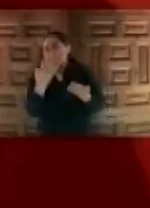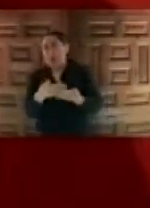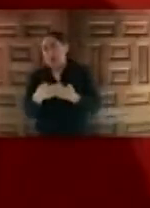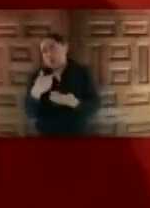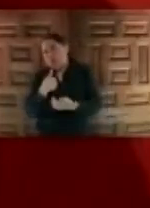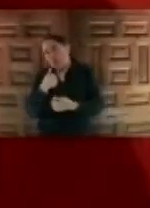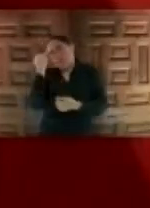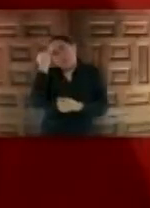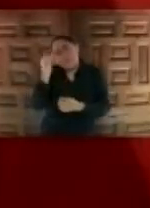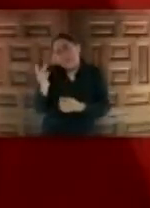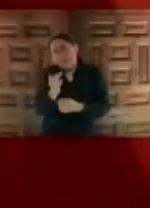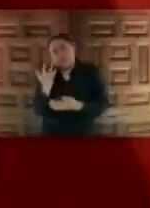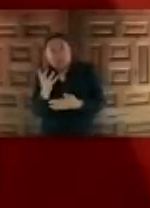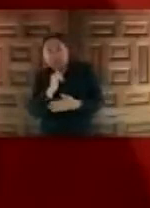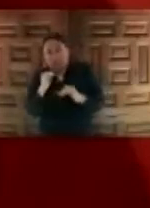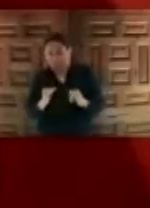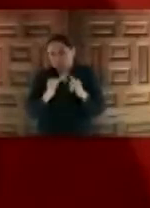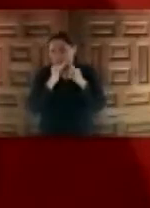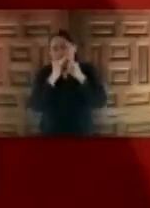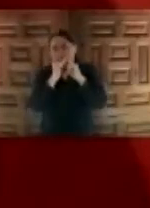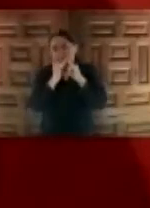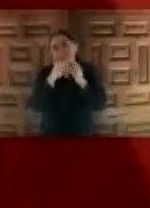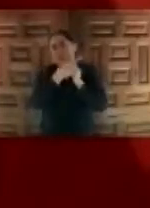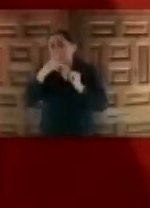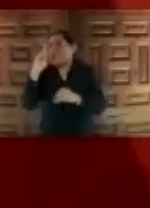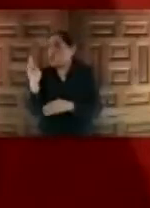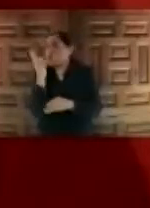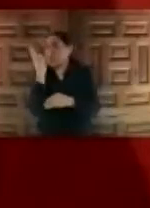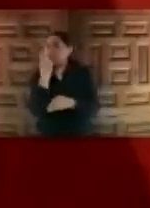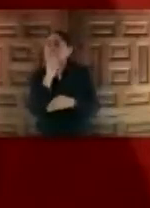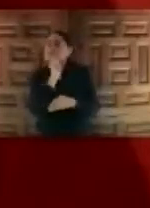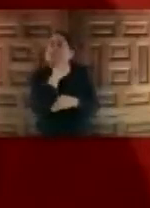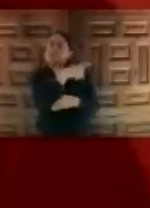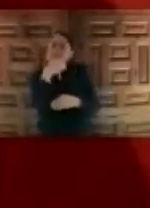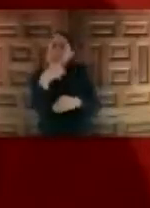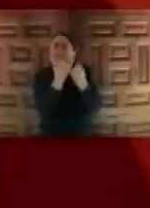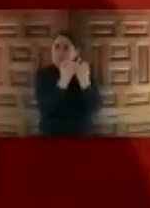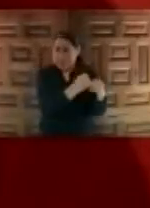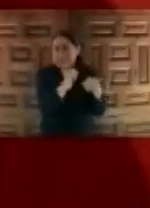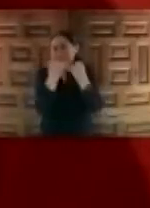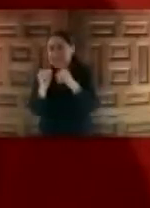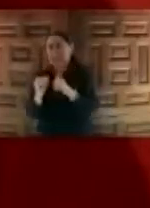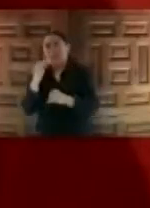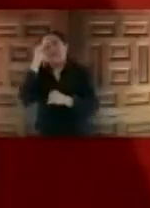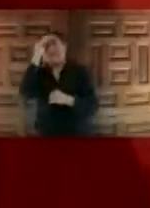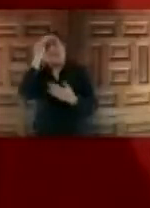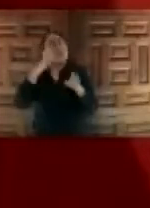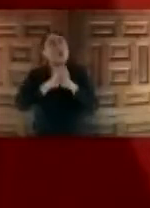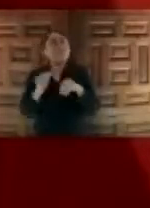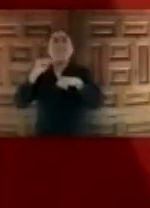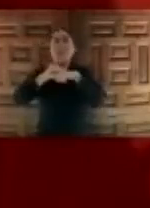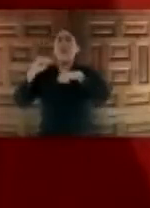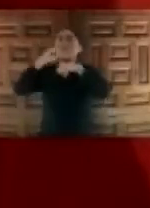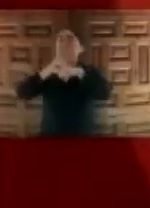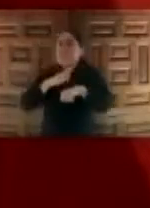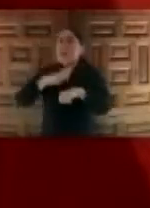las universidades como las autónomas de donde yo vengo, donde se ha apostado por el aumento de cobertura, por la gratuidad en el cobro